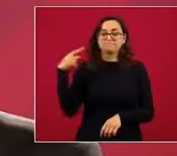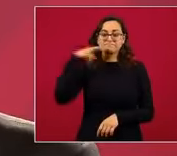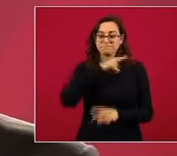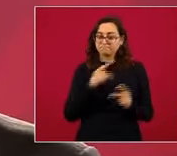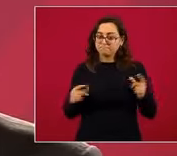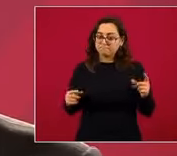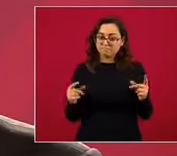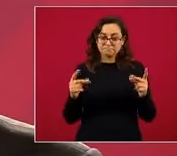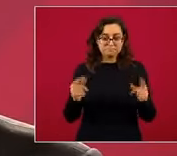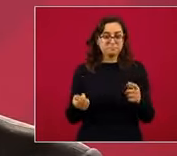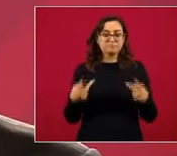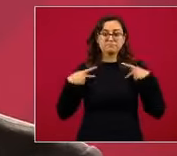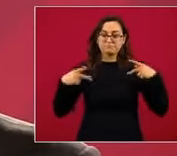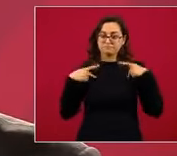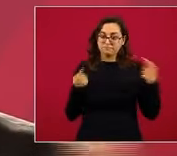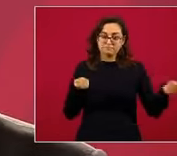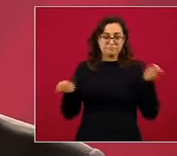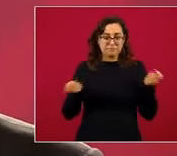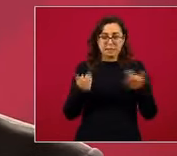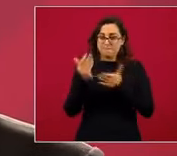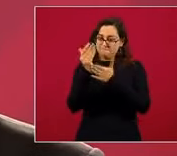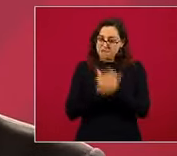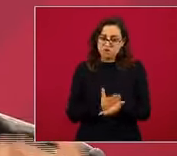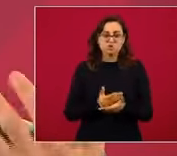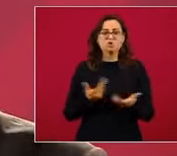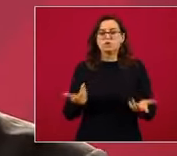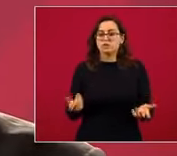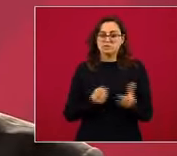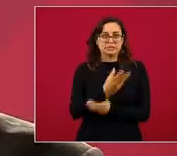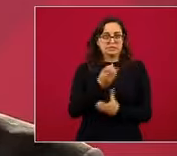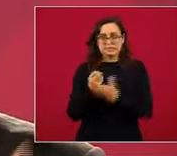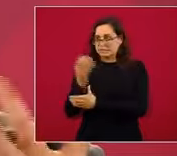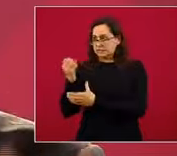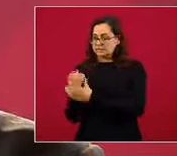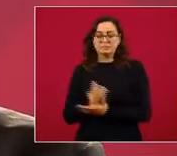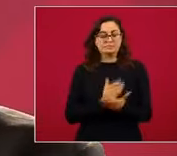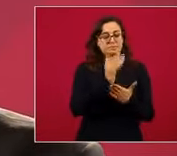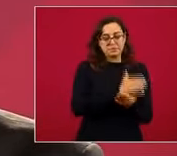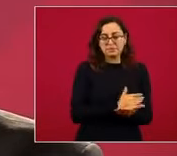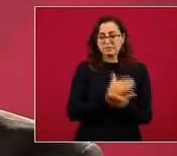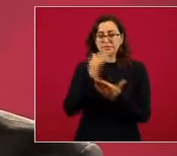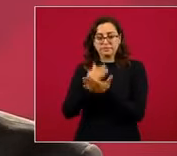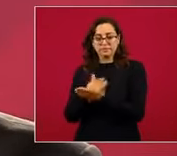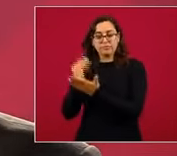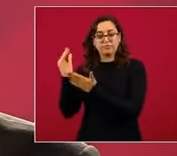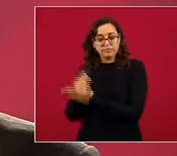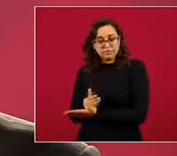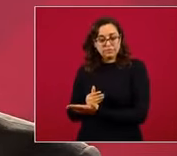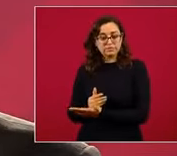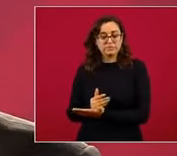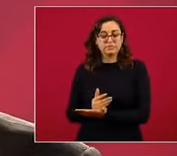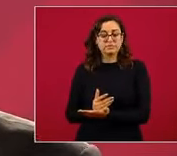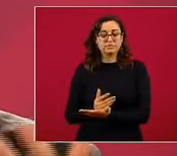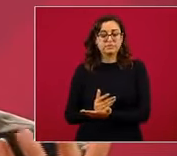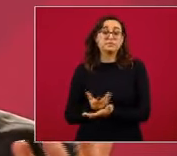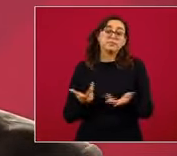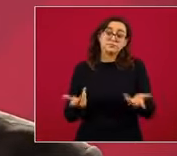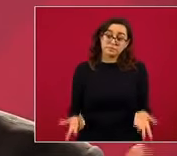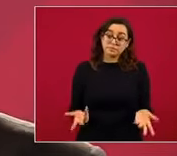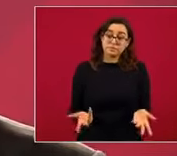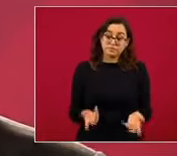la movilidad. La movilidad es un reflejo de que tanto salimos y nos reunimos con otras personas. Entonces,